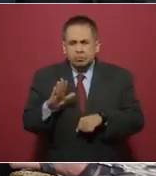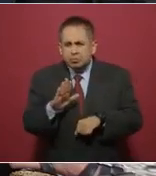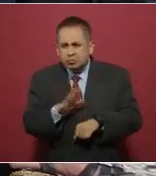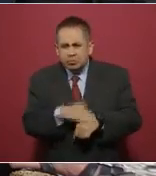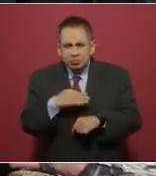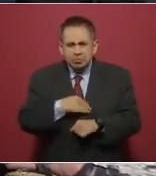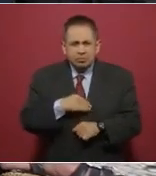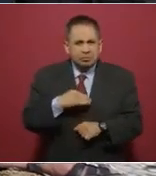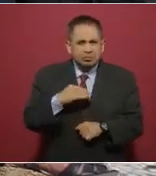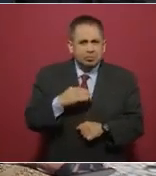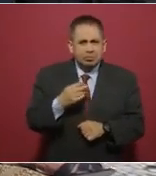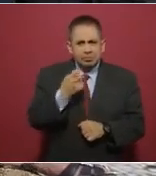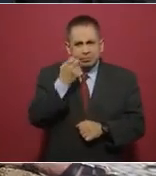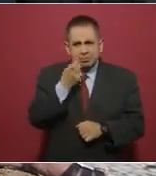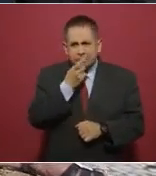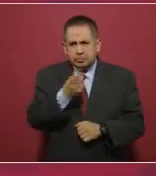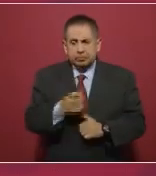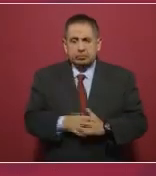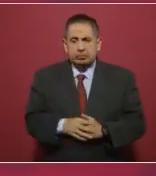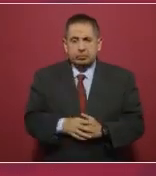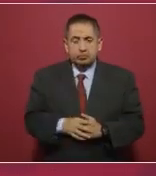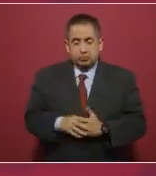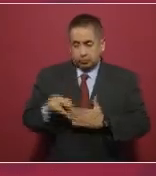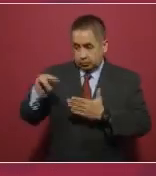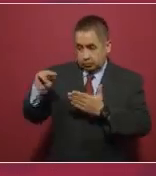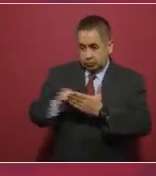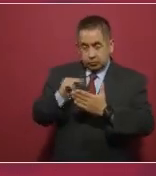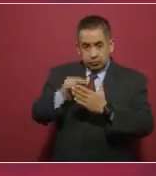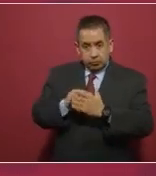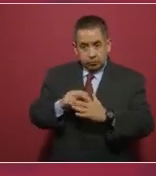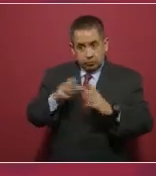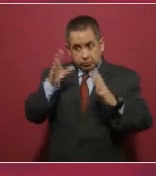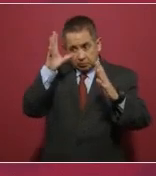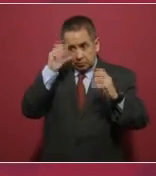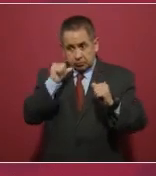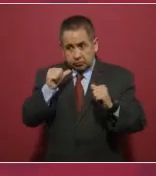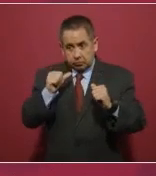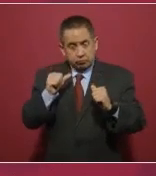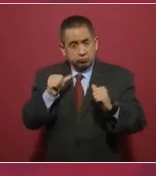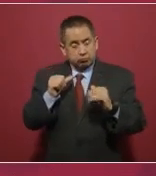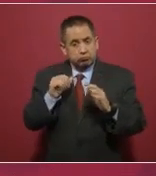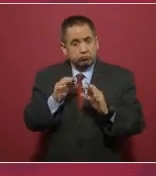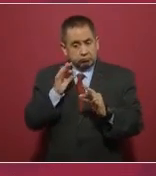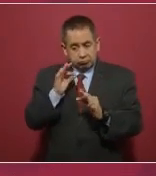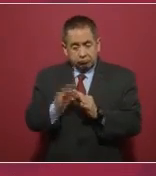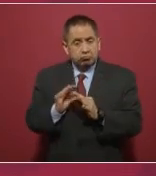porque se firma el acuerdo